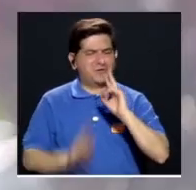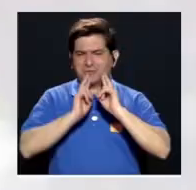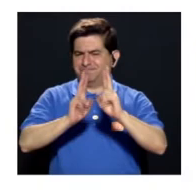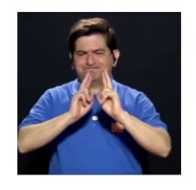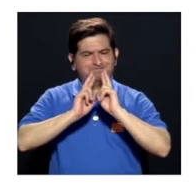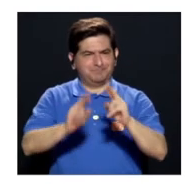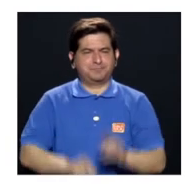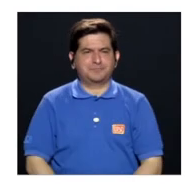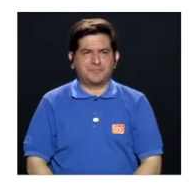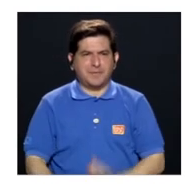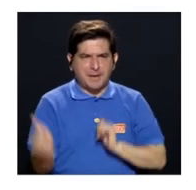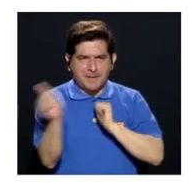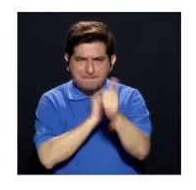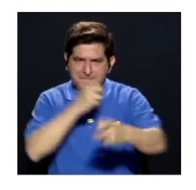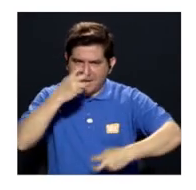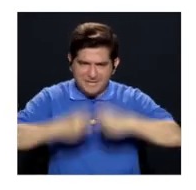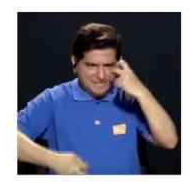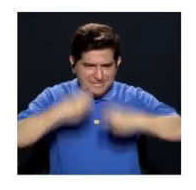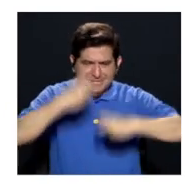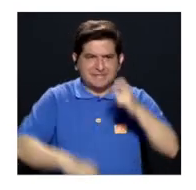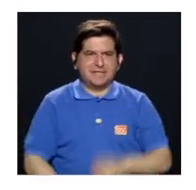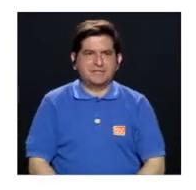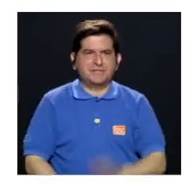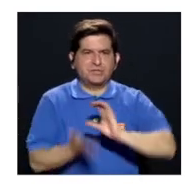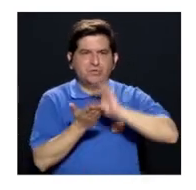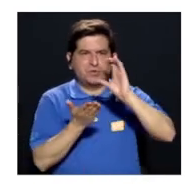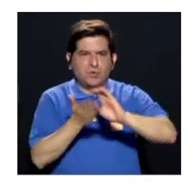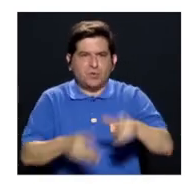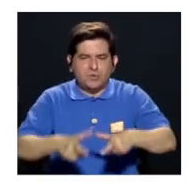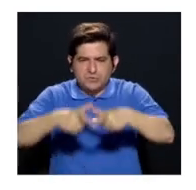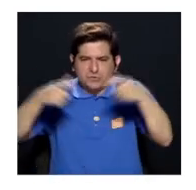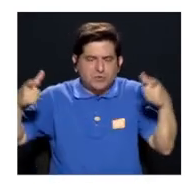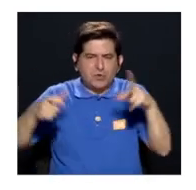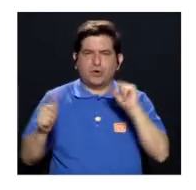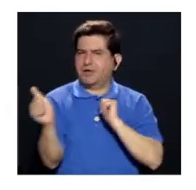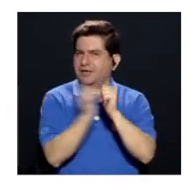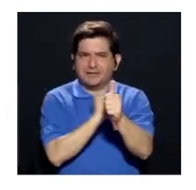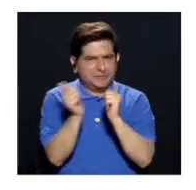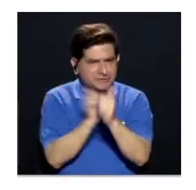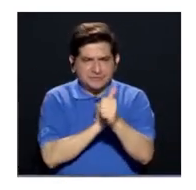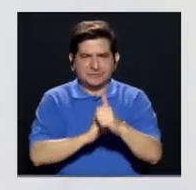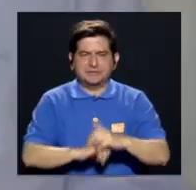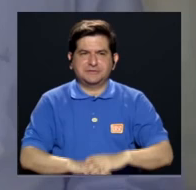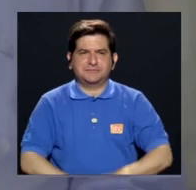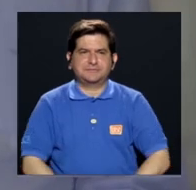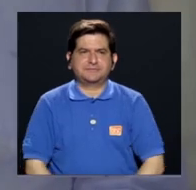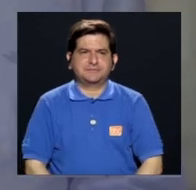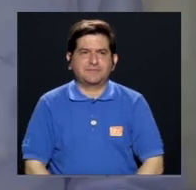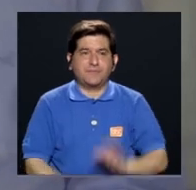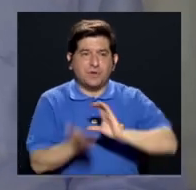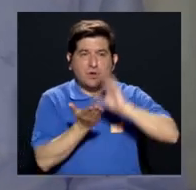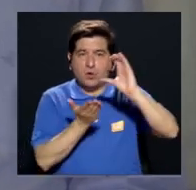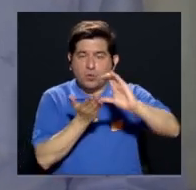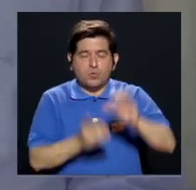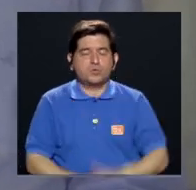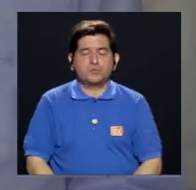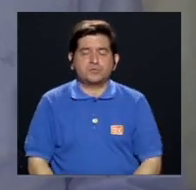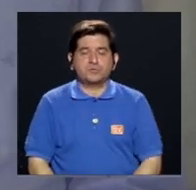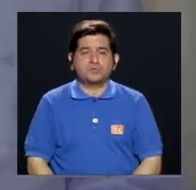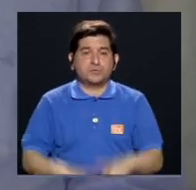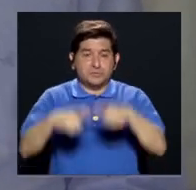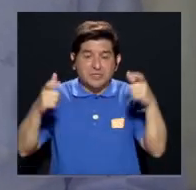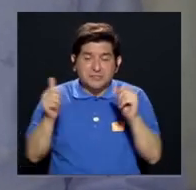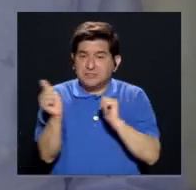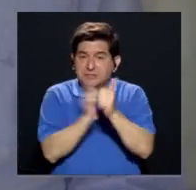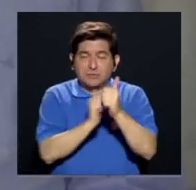digamos. Superando problemas. Los cursos masivos no ponderables. Los cursos no ponderables